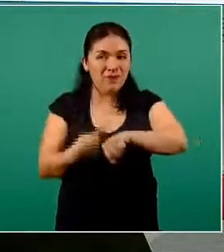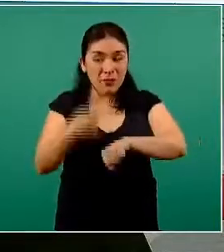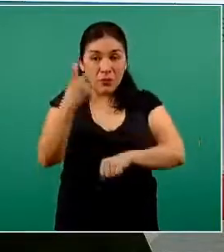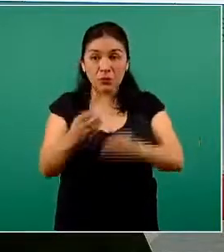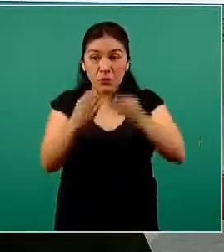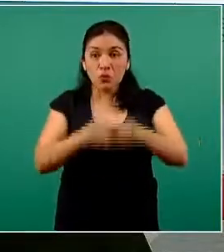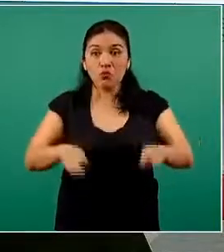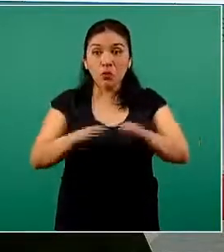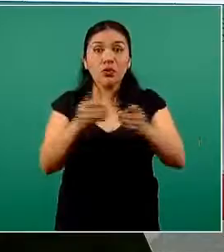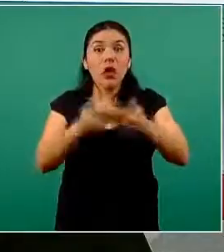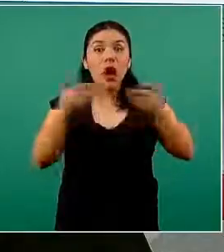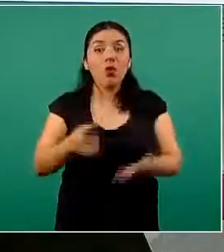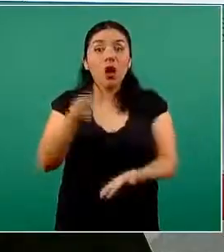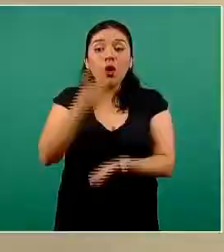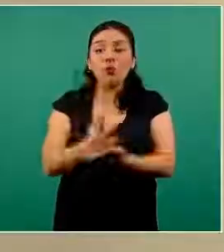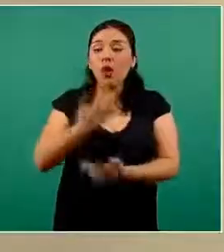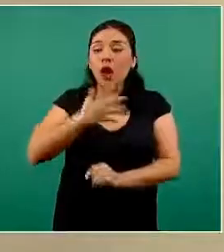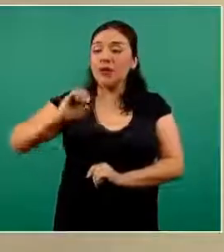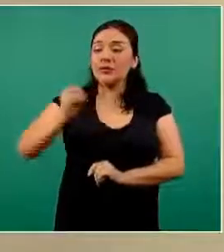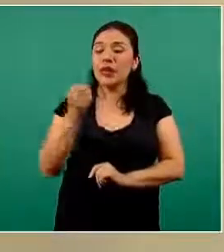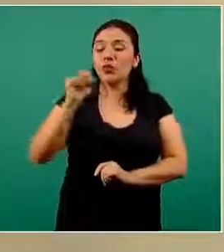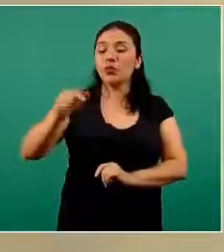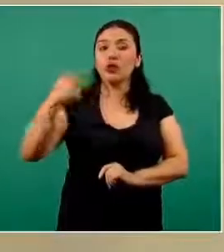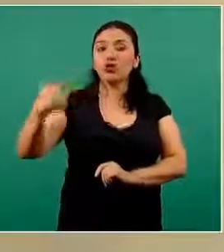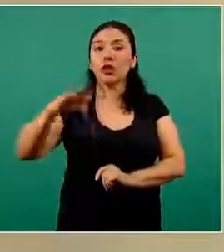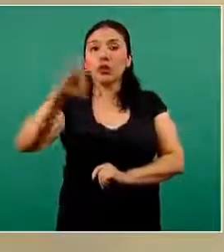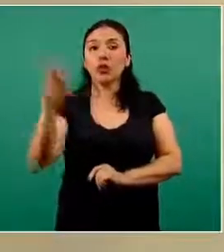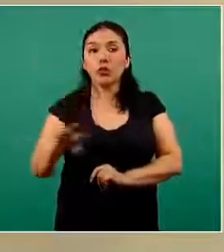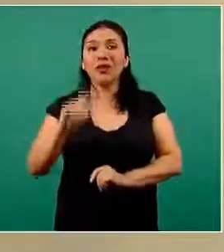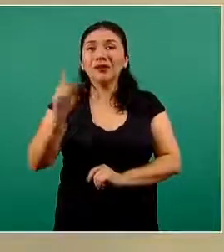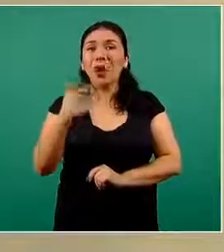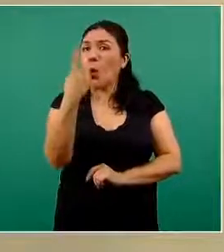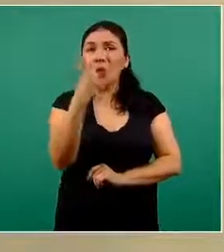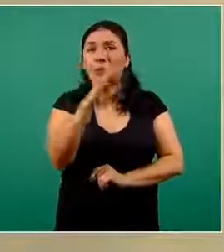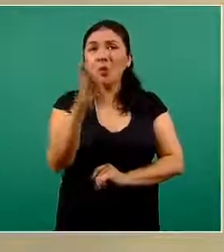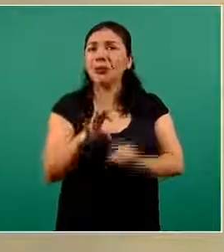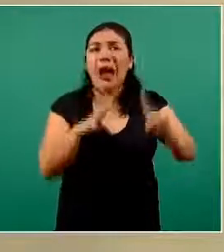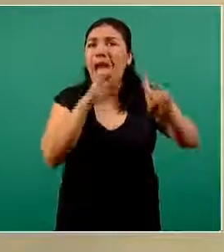comentar que actualmente solamente el 0.7, es decir, menos del